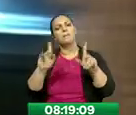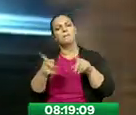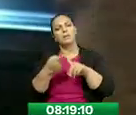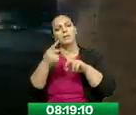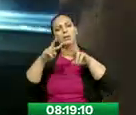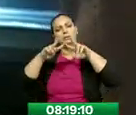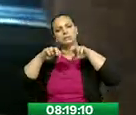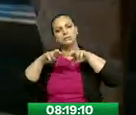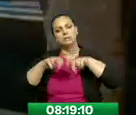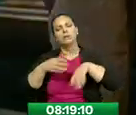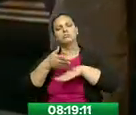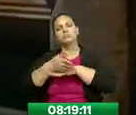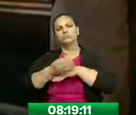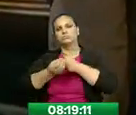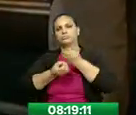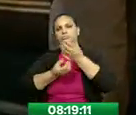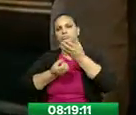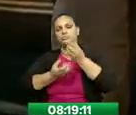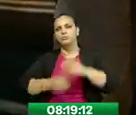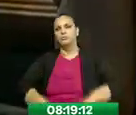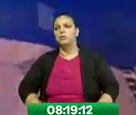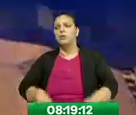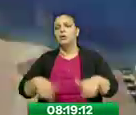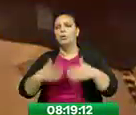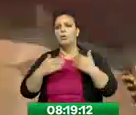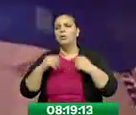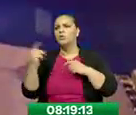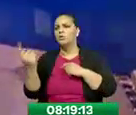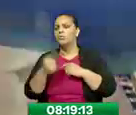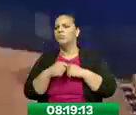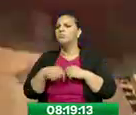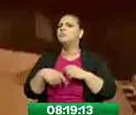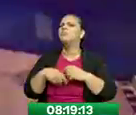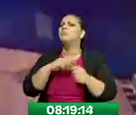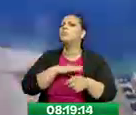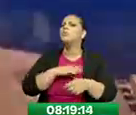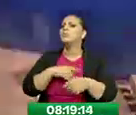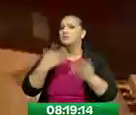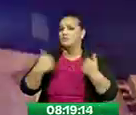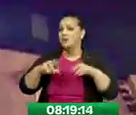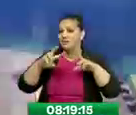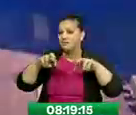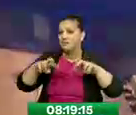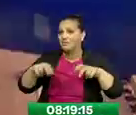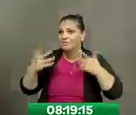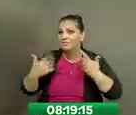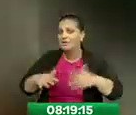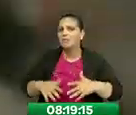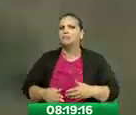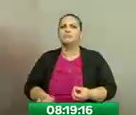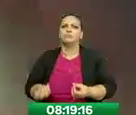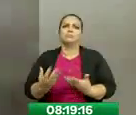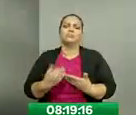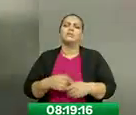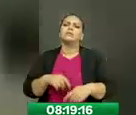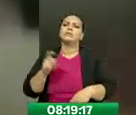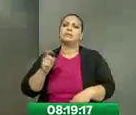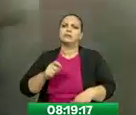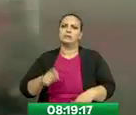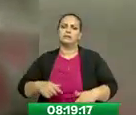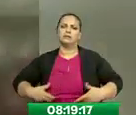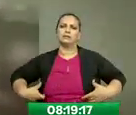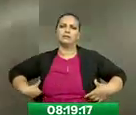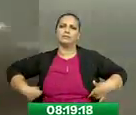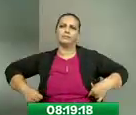Los guayaquileños esperan resultados inmediatos de parte de la institución del orden y sobre todo que ya no se registren estos casos en los que asaltan cuando